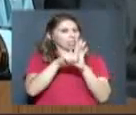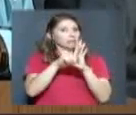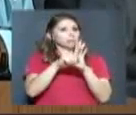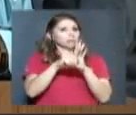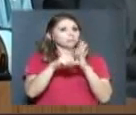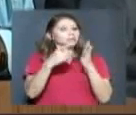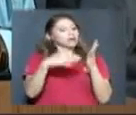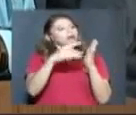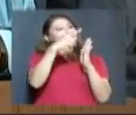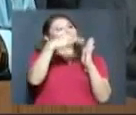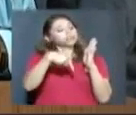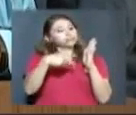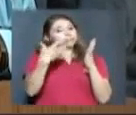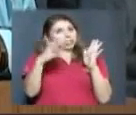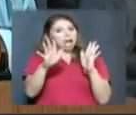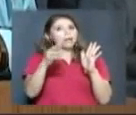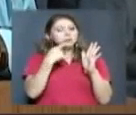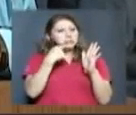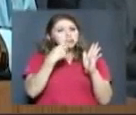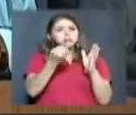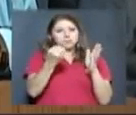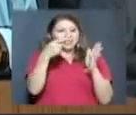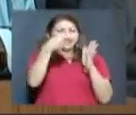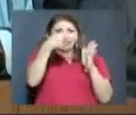en este espacio y hemos reiterado en muchos otros espacios,